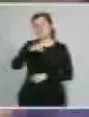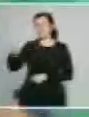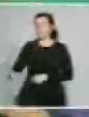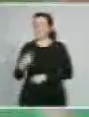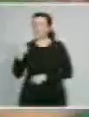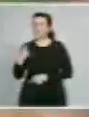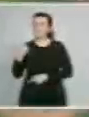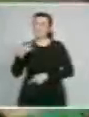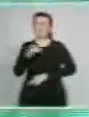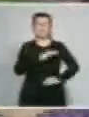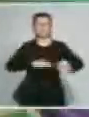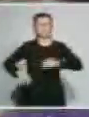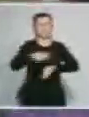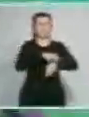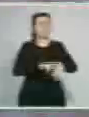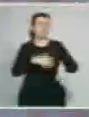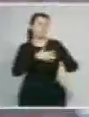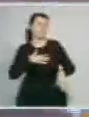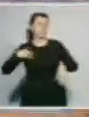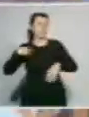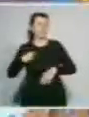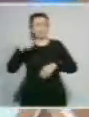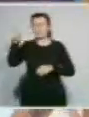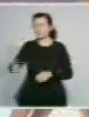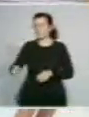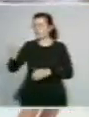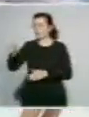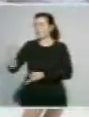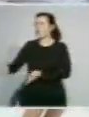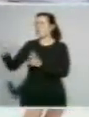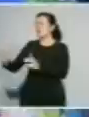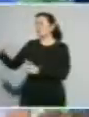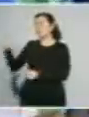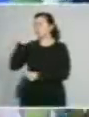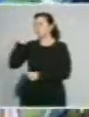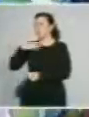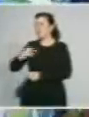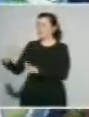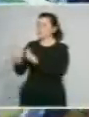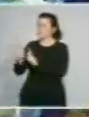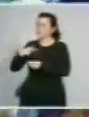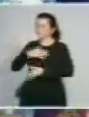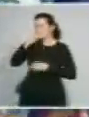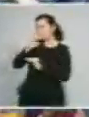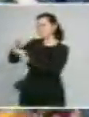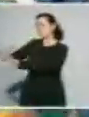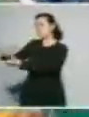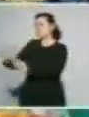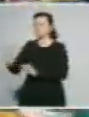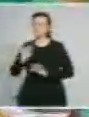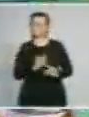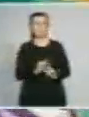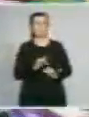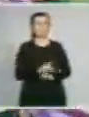Siempre delegado, así que le doy mi puesto a quien está más de mi lado. Divida, hoy